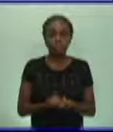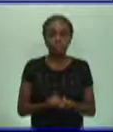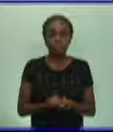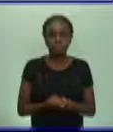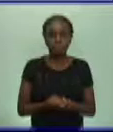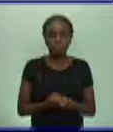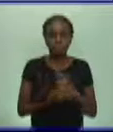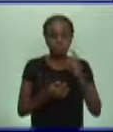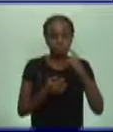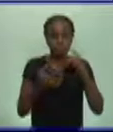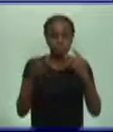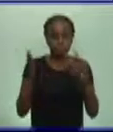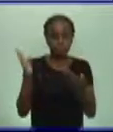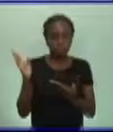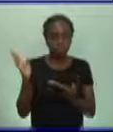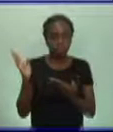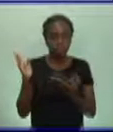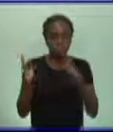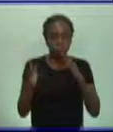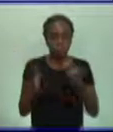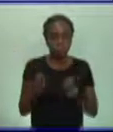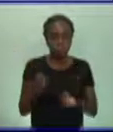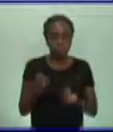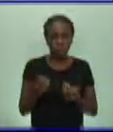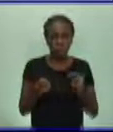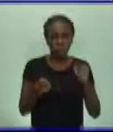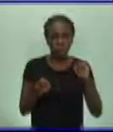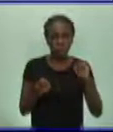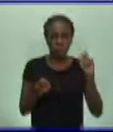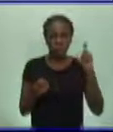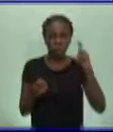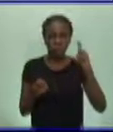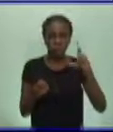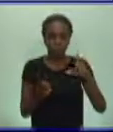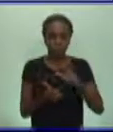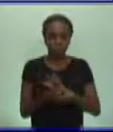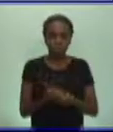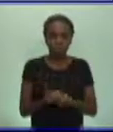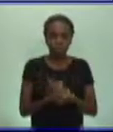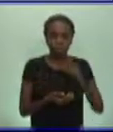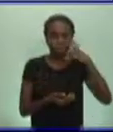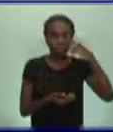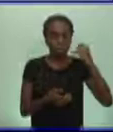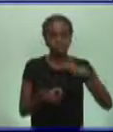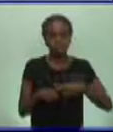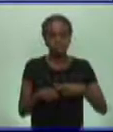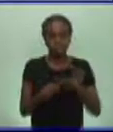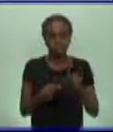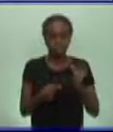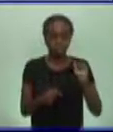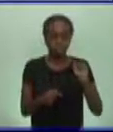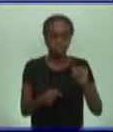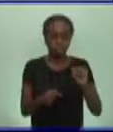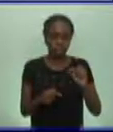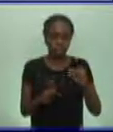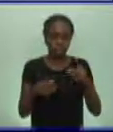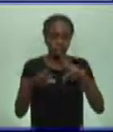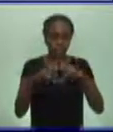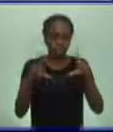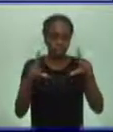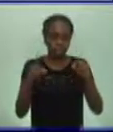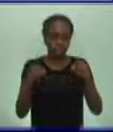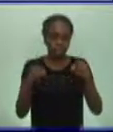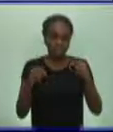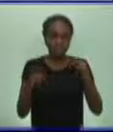¿Valoró el final del cuento como gracioso? Sí, porque de acuerdo a lo sucedido, resultó